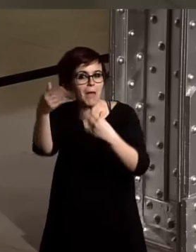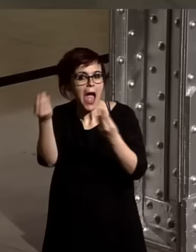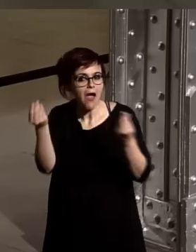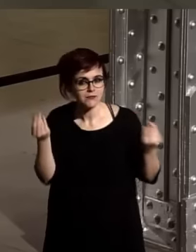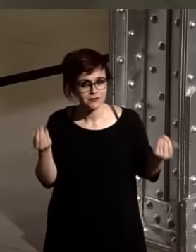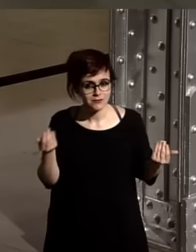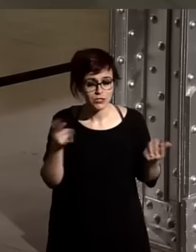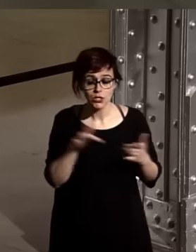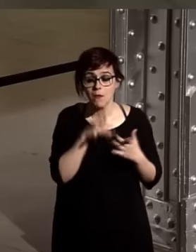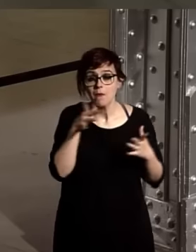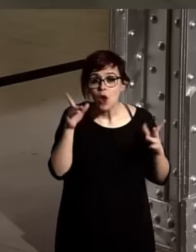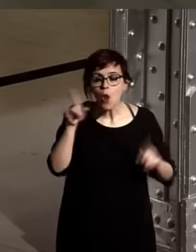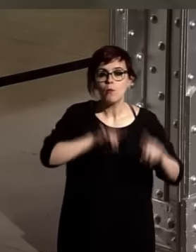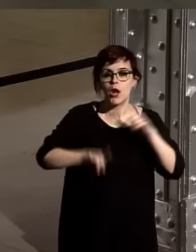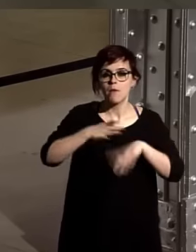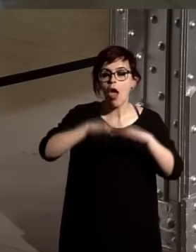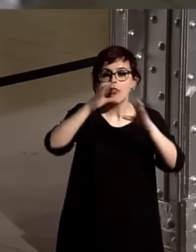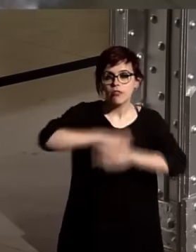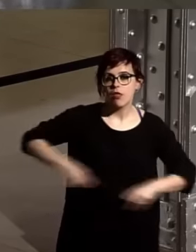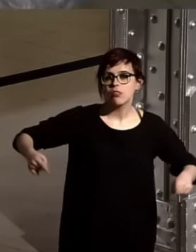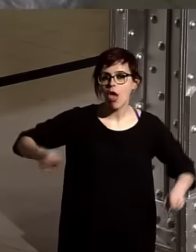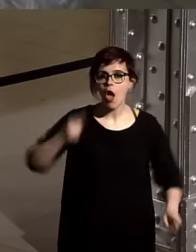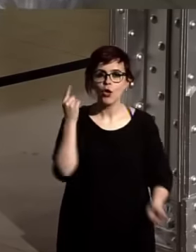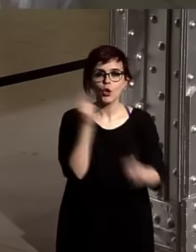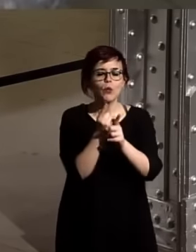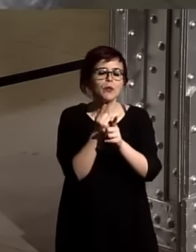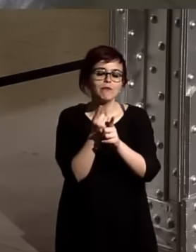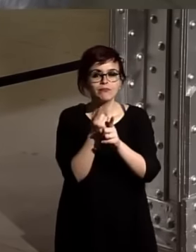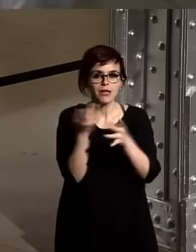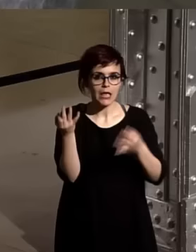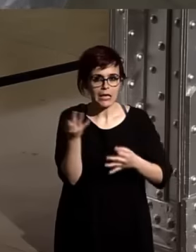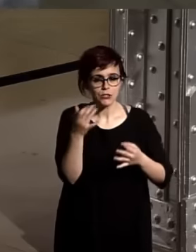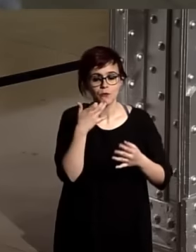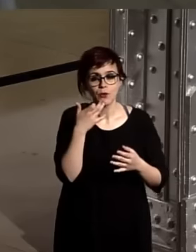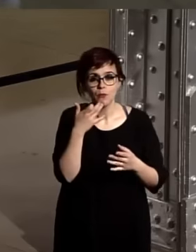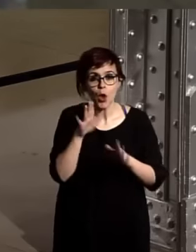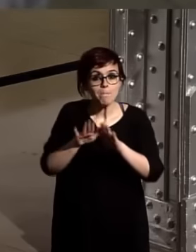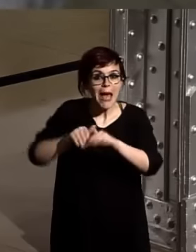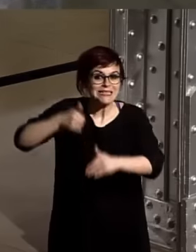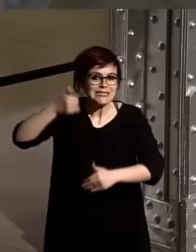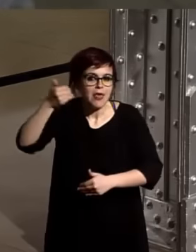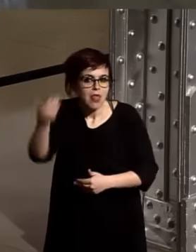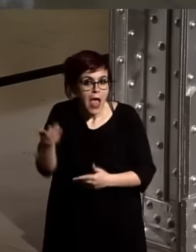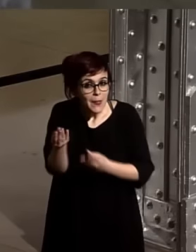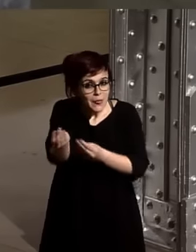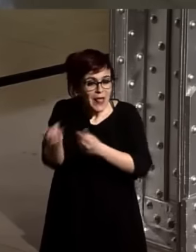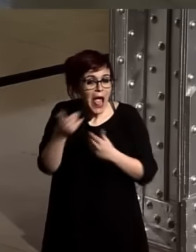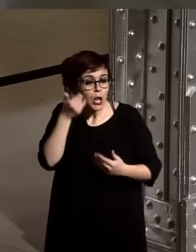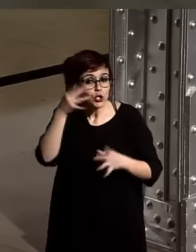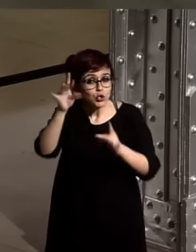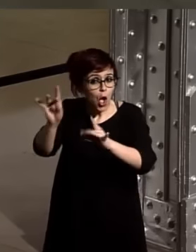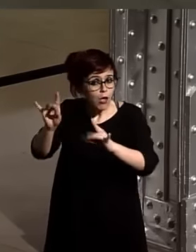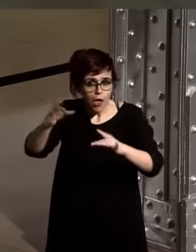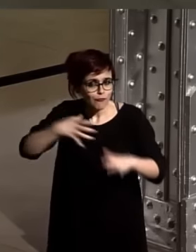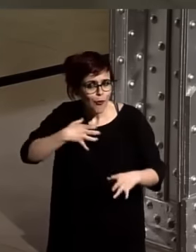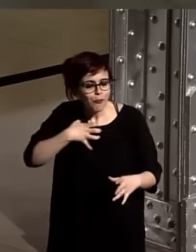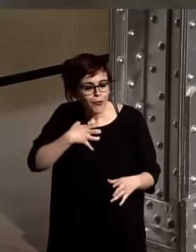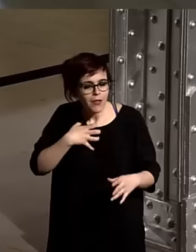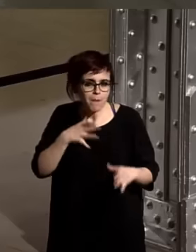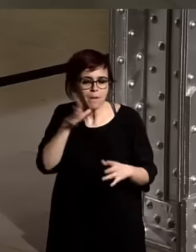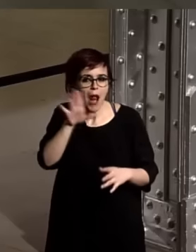incompatible con la ciencia es pensar que lo inmaterial o lo que está más ya interviene en este